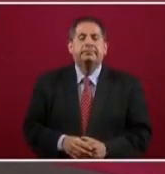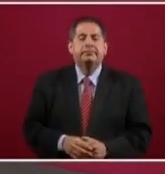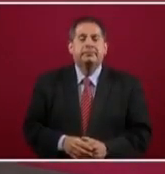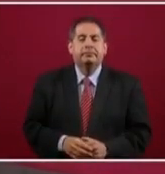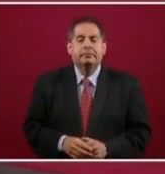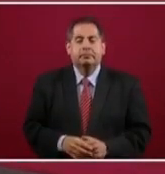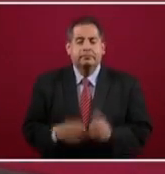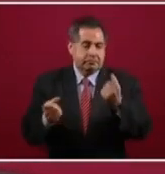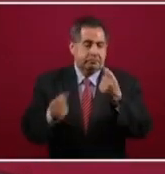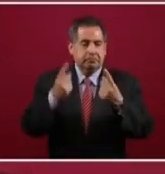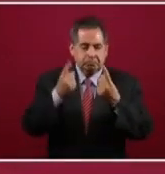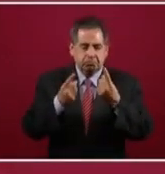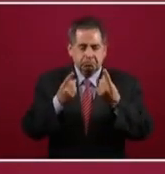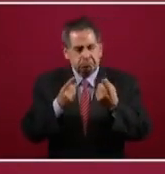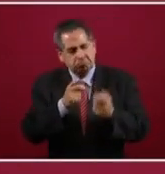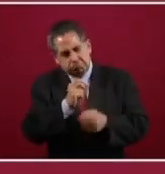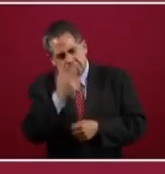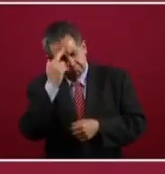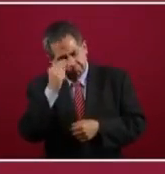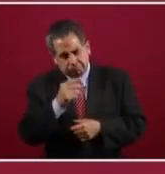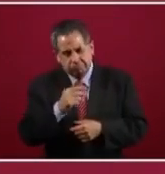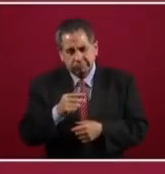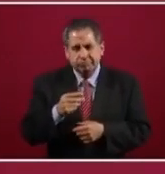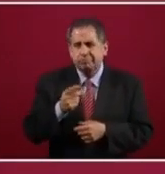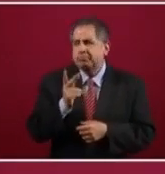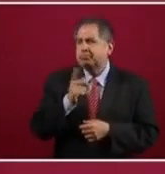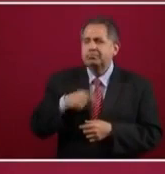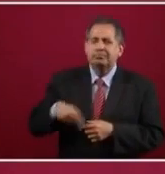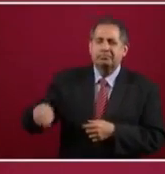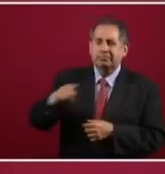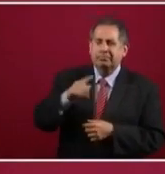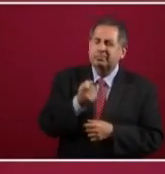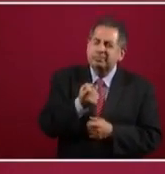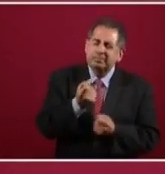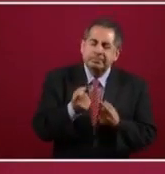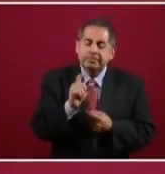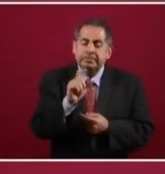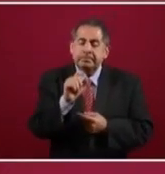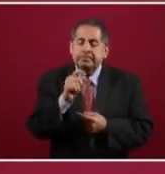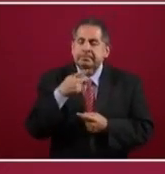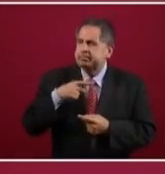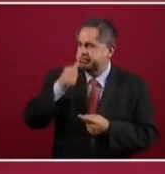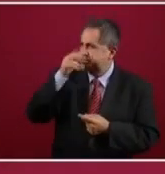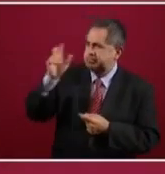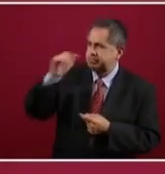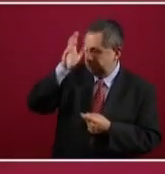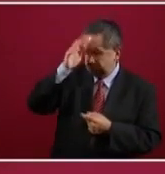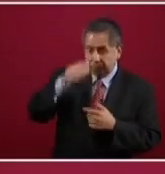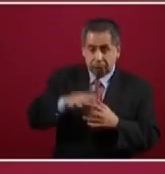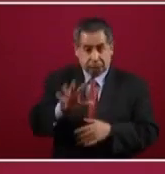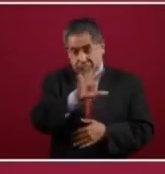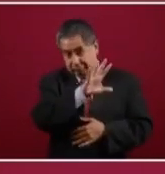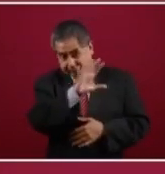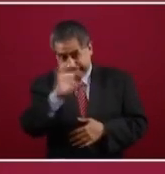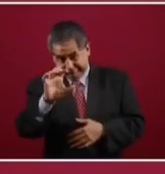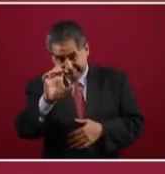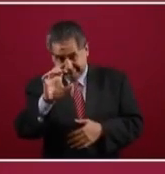algunos me hicieron caso y ya habían 20 que se oponían, de 500.